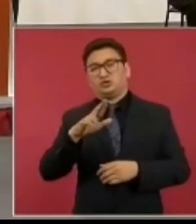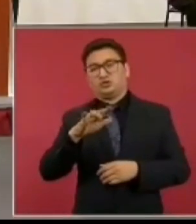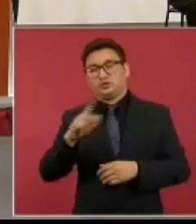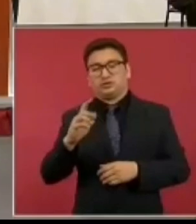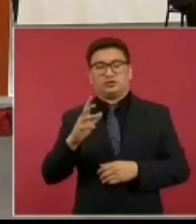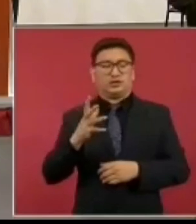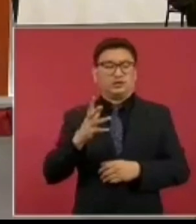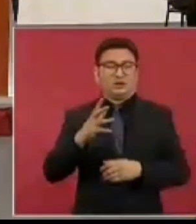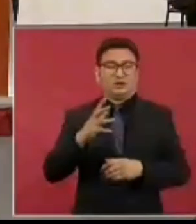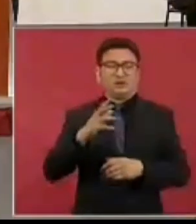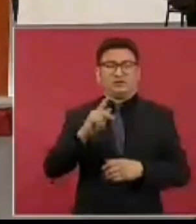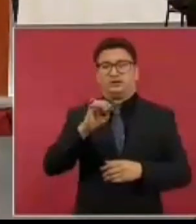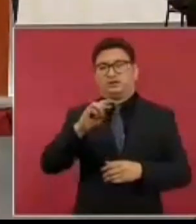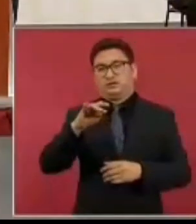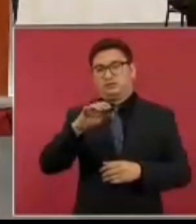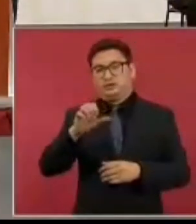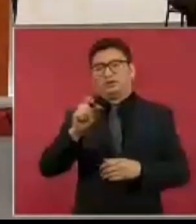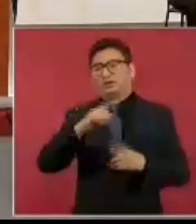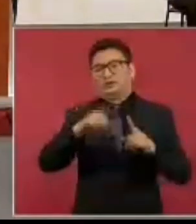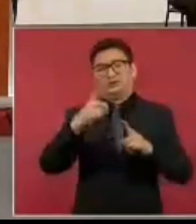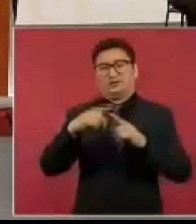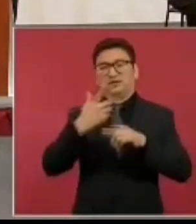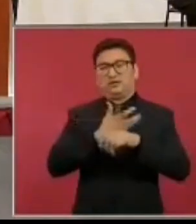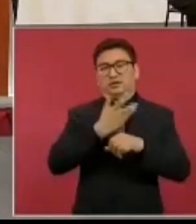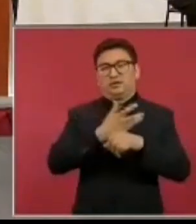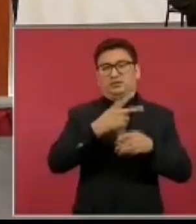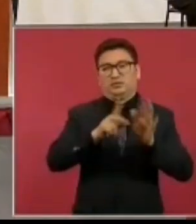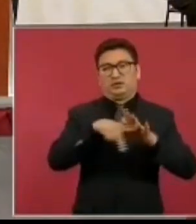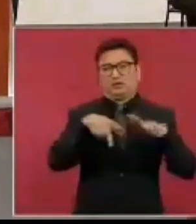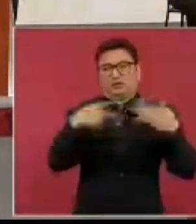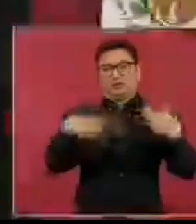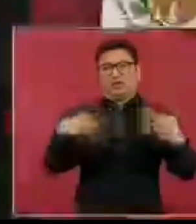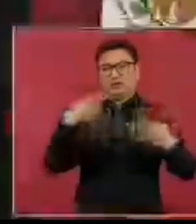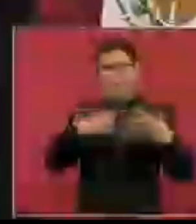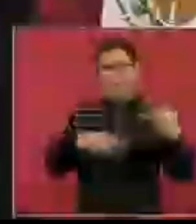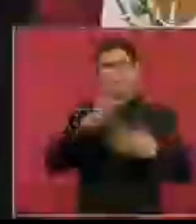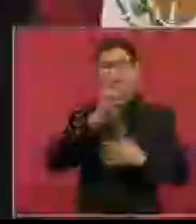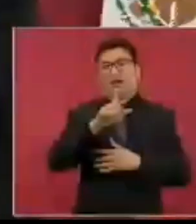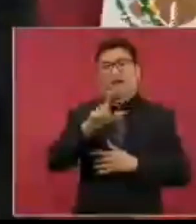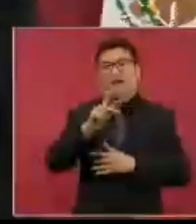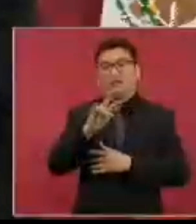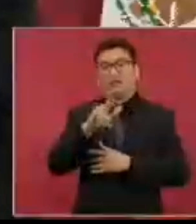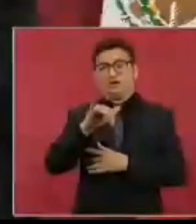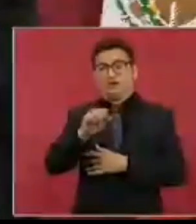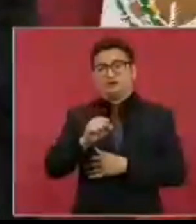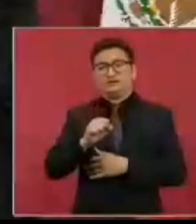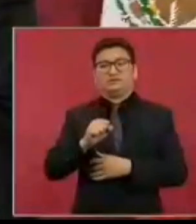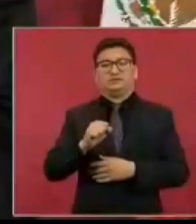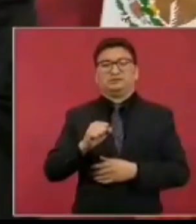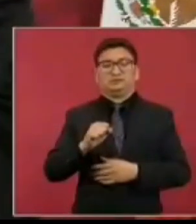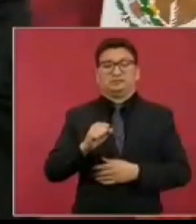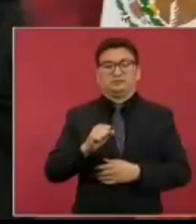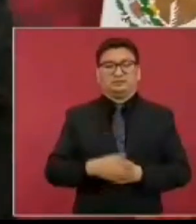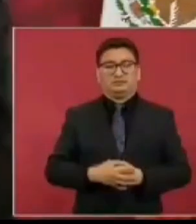Street Journal, el Financial Times, el País.